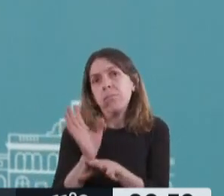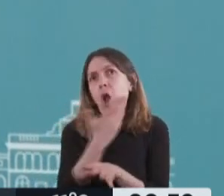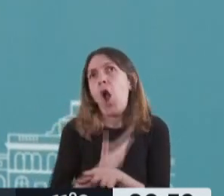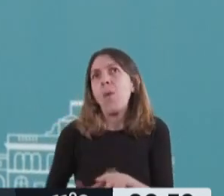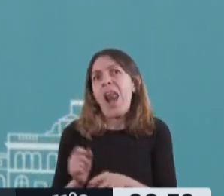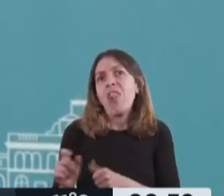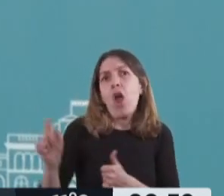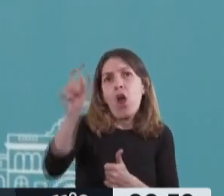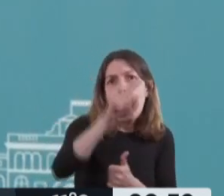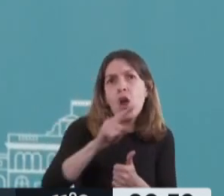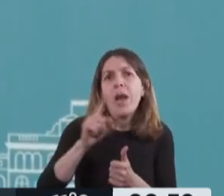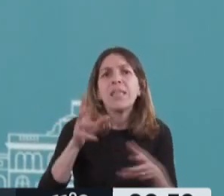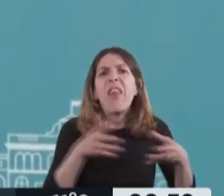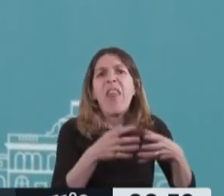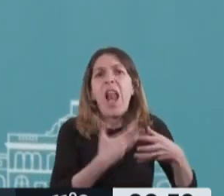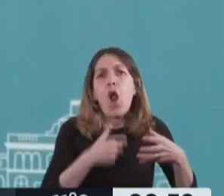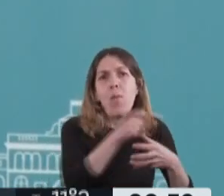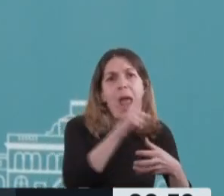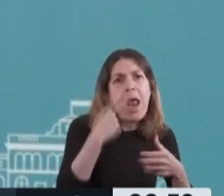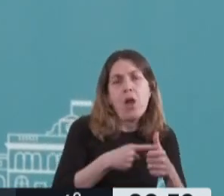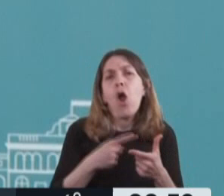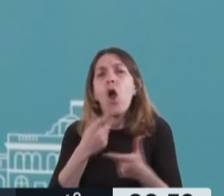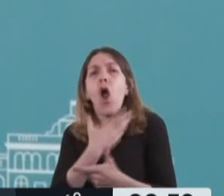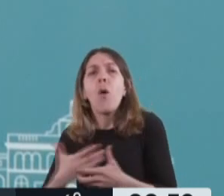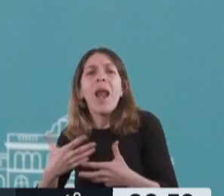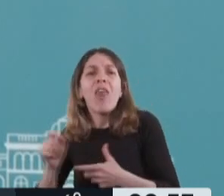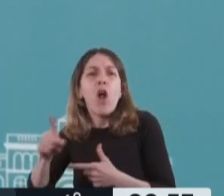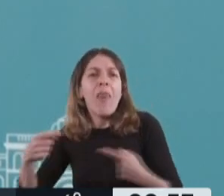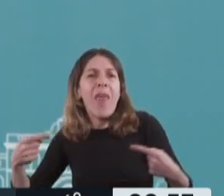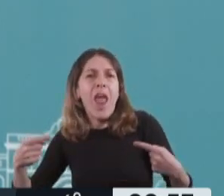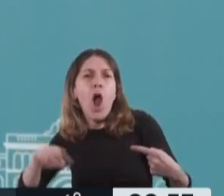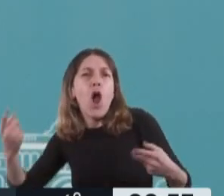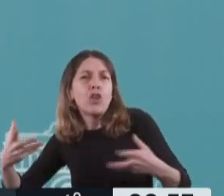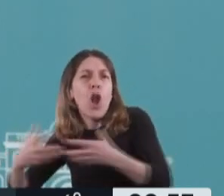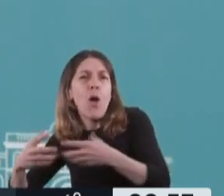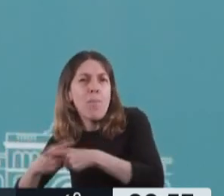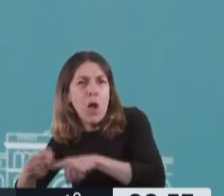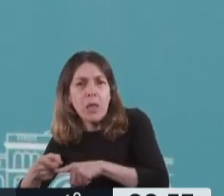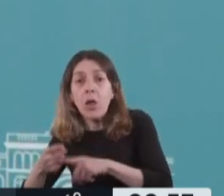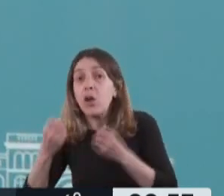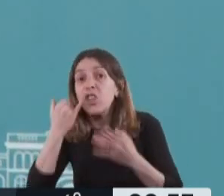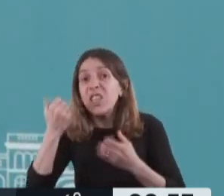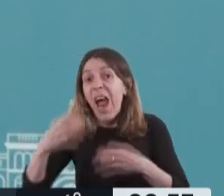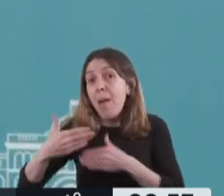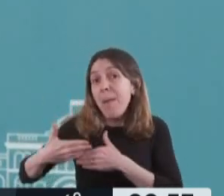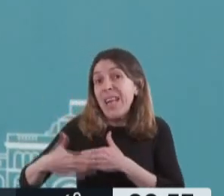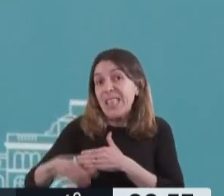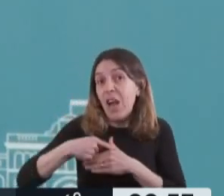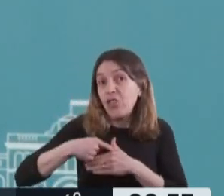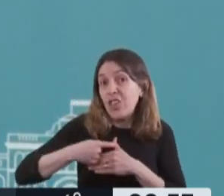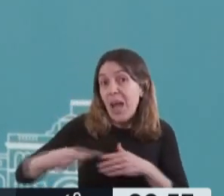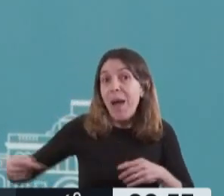gobernadores gobernadores del oficialismo logrado desde la oposición iniciamos esta semana siete de esas